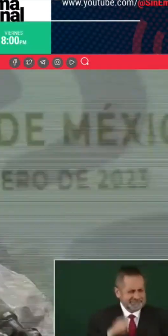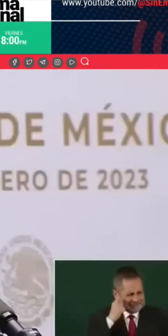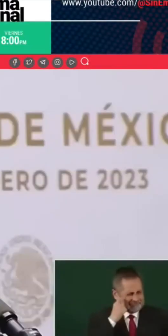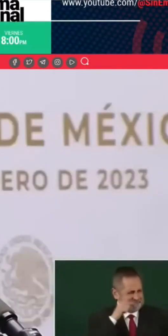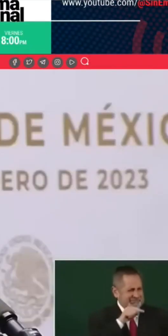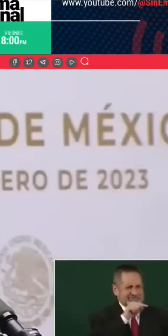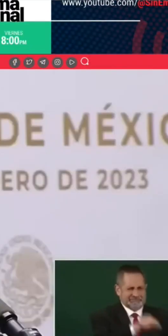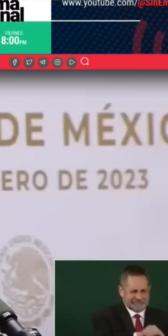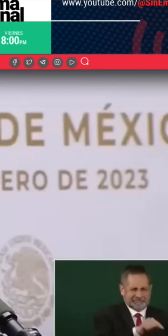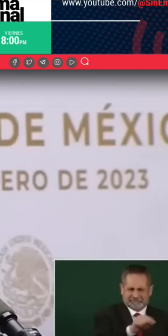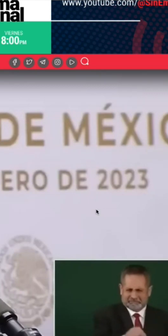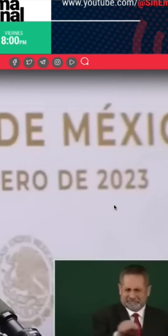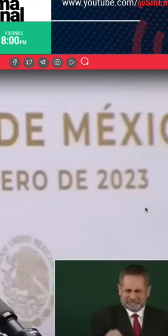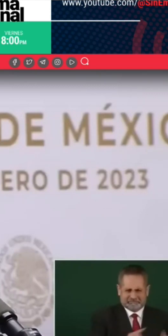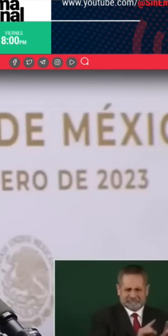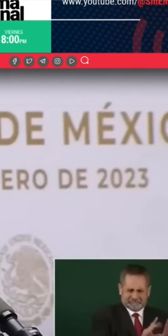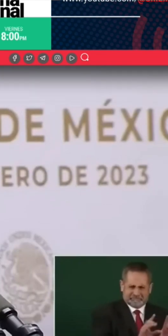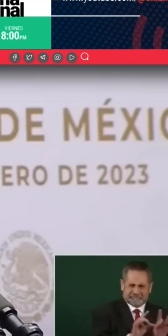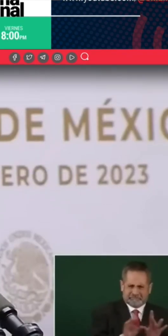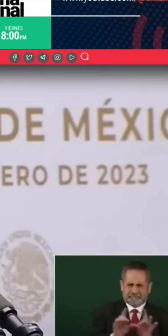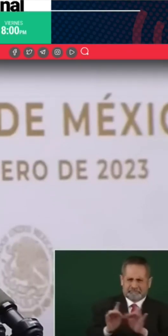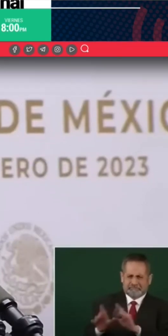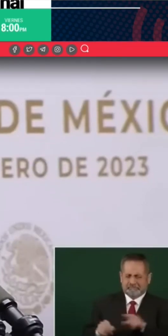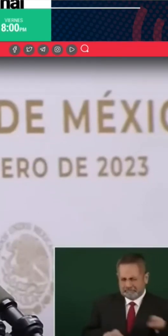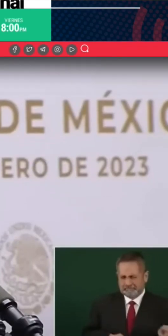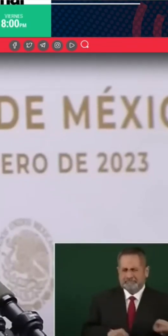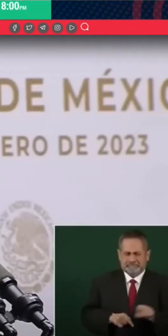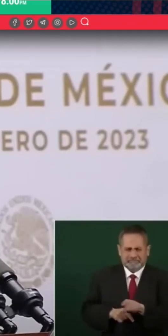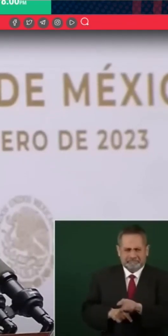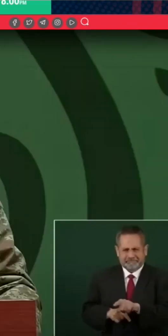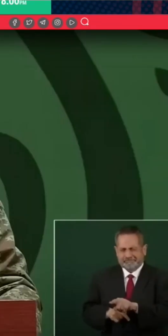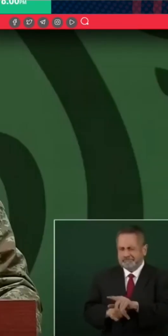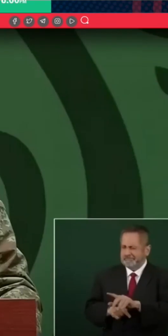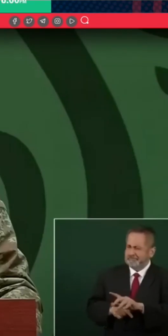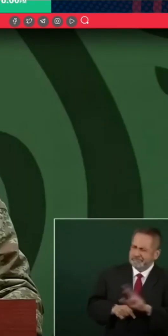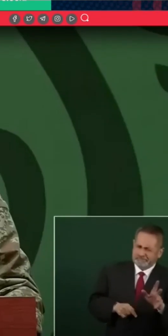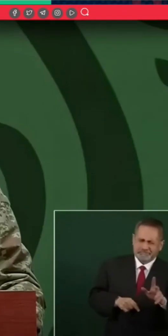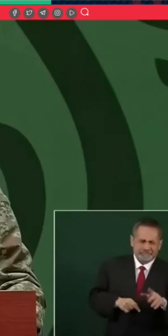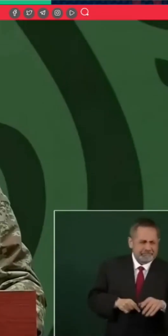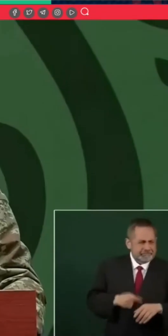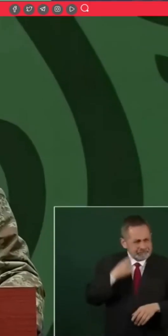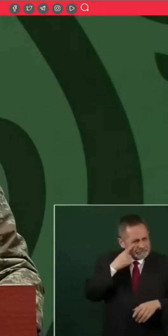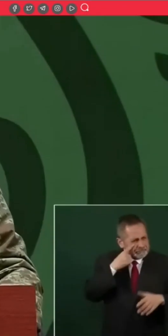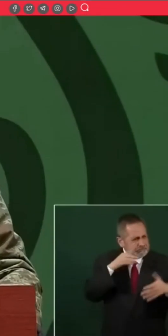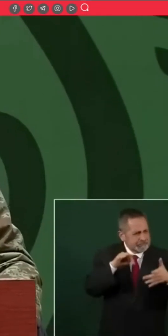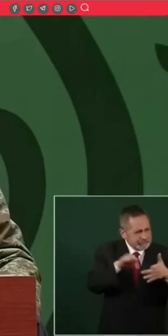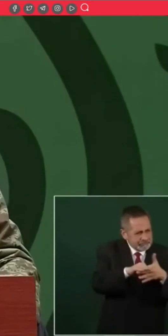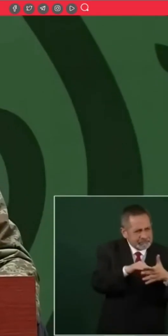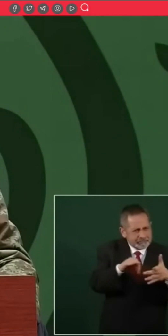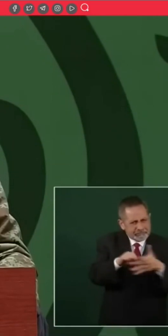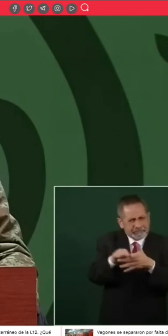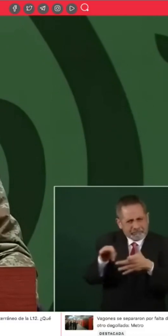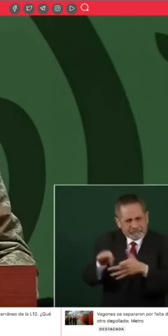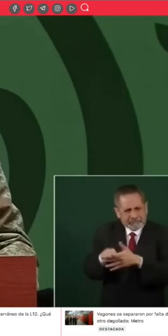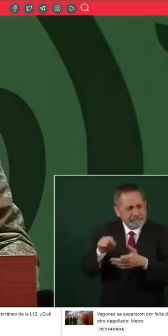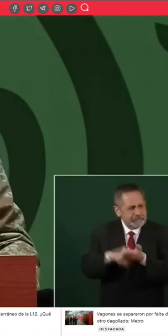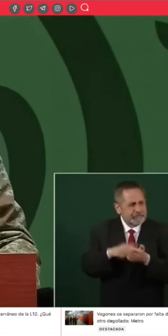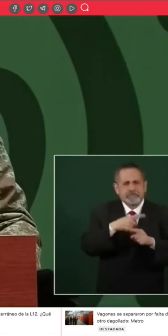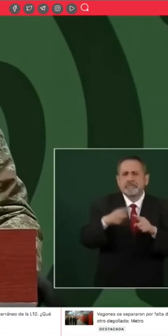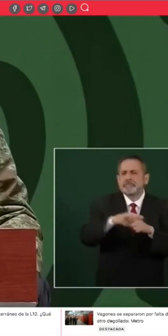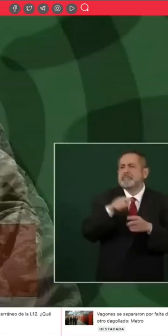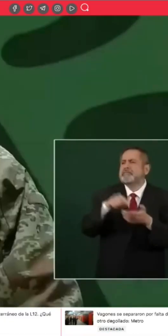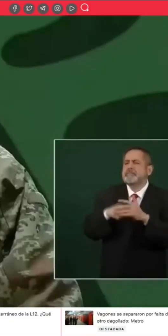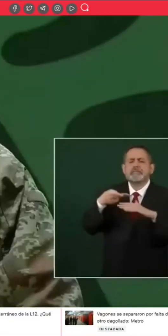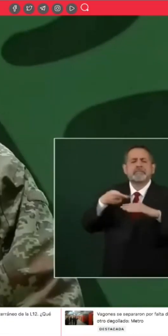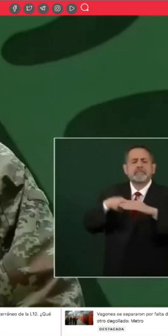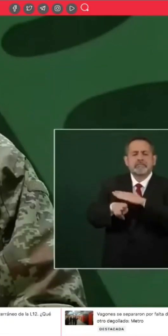de elementos de la Guardia Nacional en este sistema de transporte se debió a que no era normal que ocurrieran eventos y accidentes en el sistema